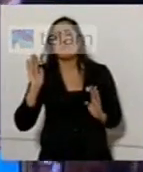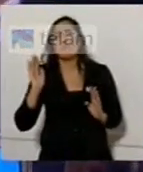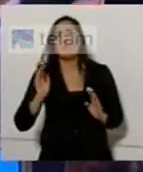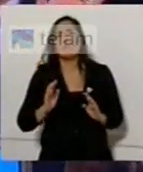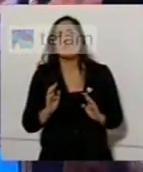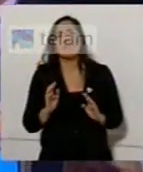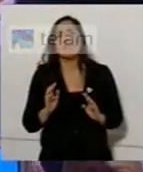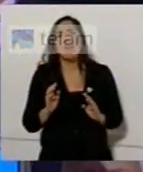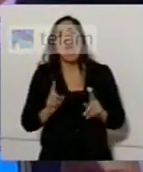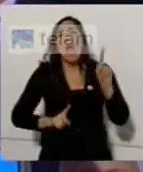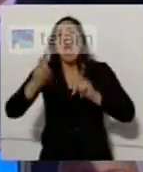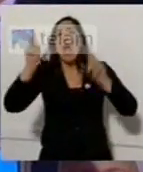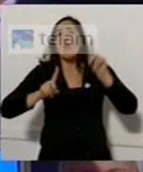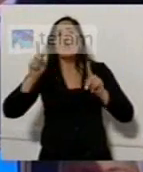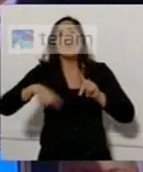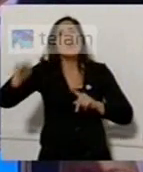que algunos pensaron